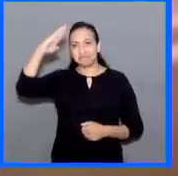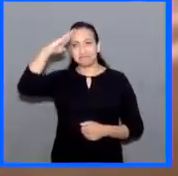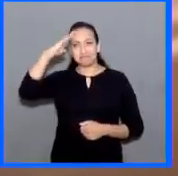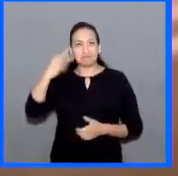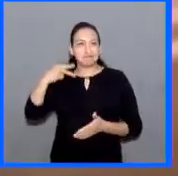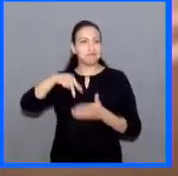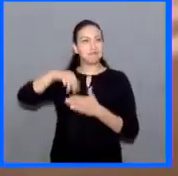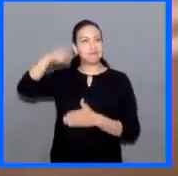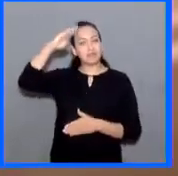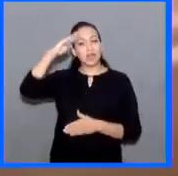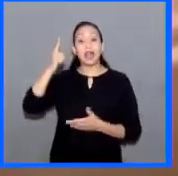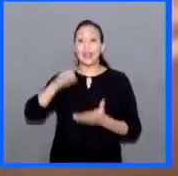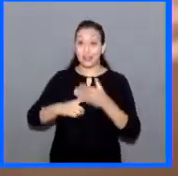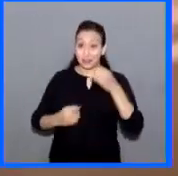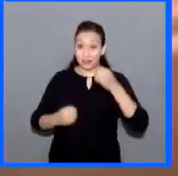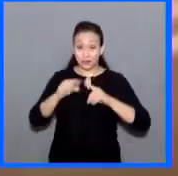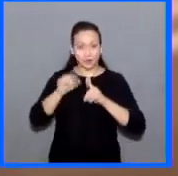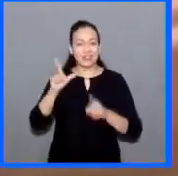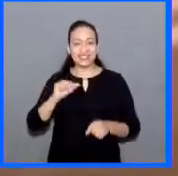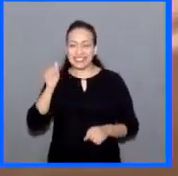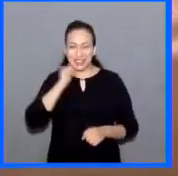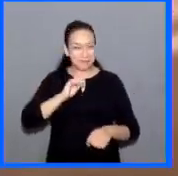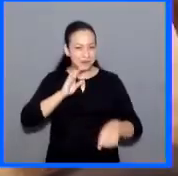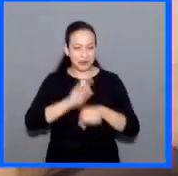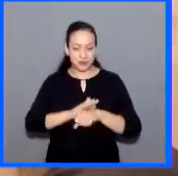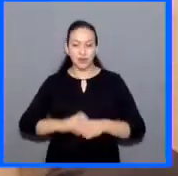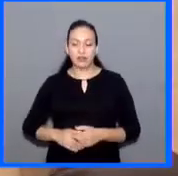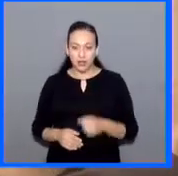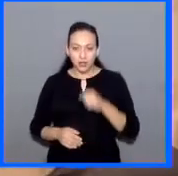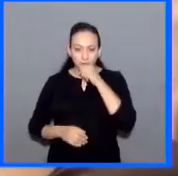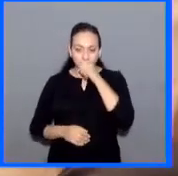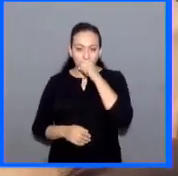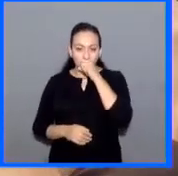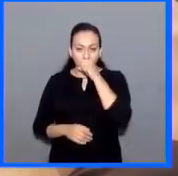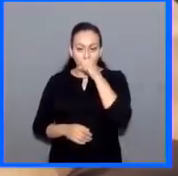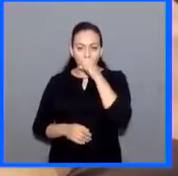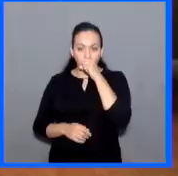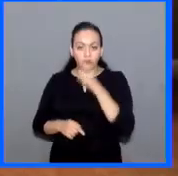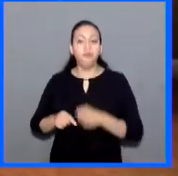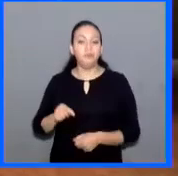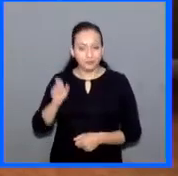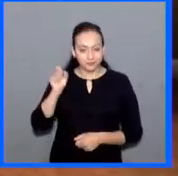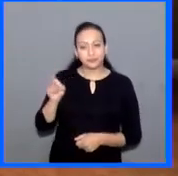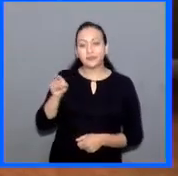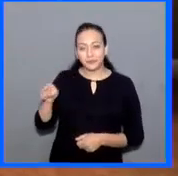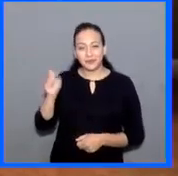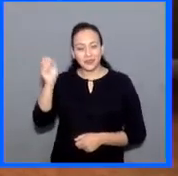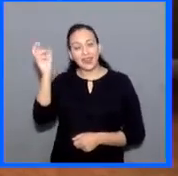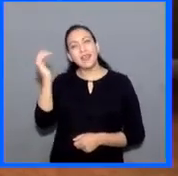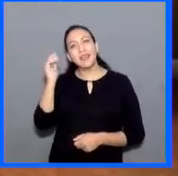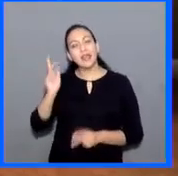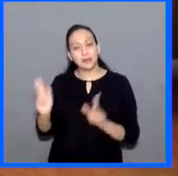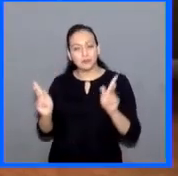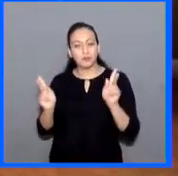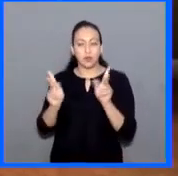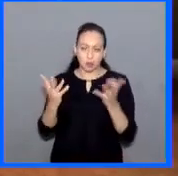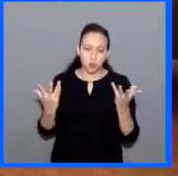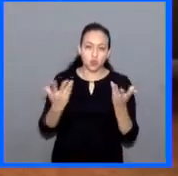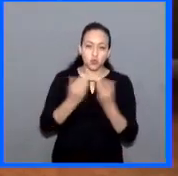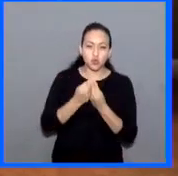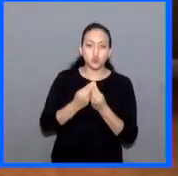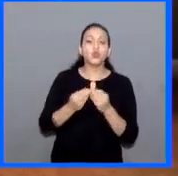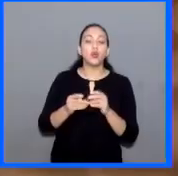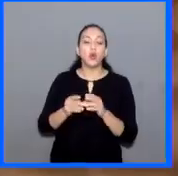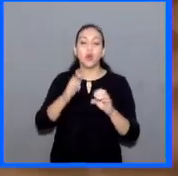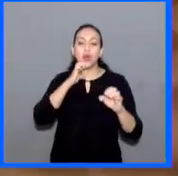Tribunal Constitucional Mexicano. Así lo reflexionó en entrevista con el maestro Mardonio Carballo en el programa La